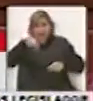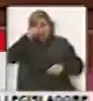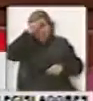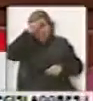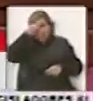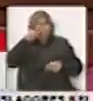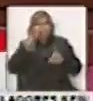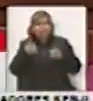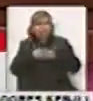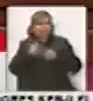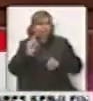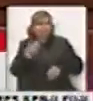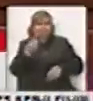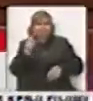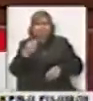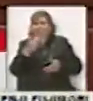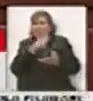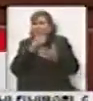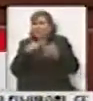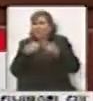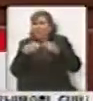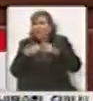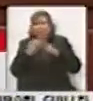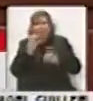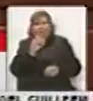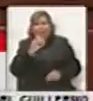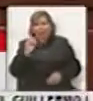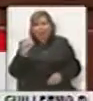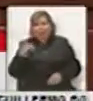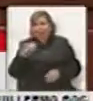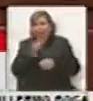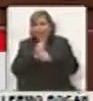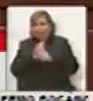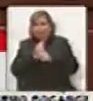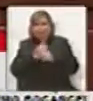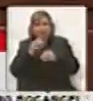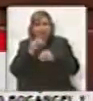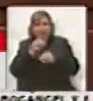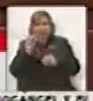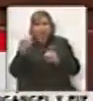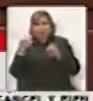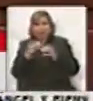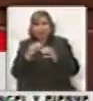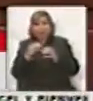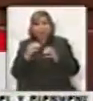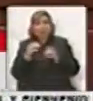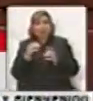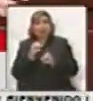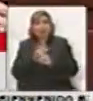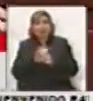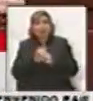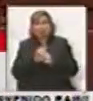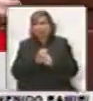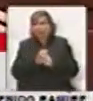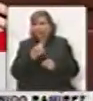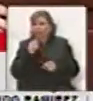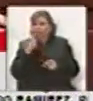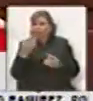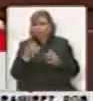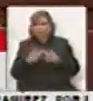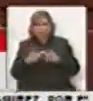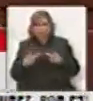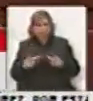pese a los 1000 problemas que han tenido, las cooperativas cafetaleras, la Junta Nacional del Café, por ejemplo, sea un